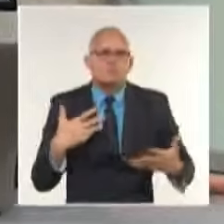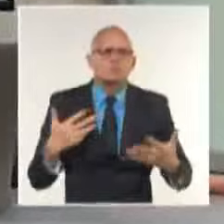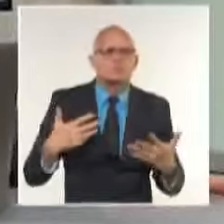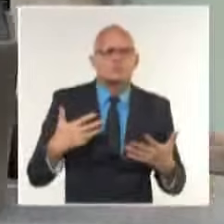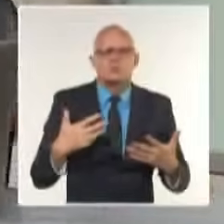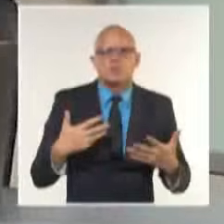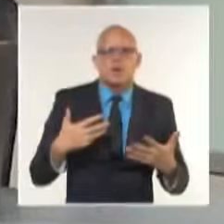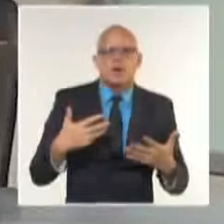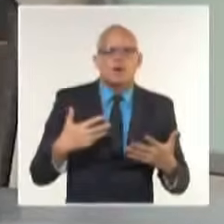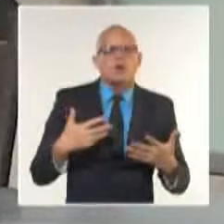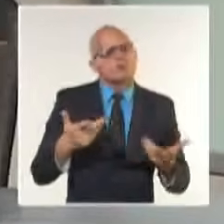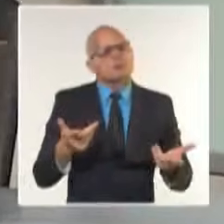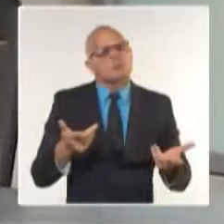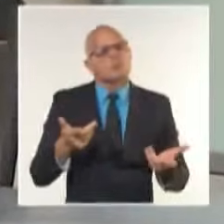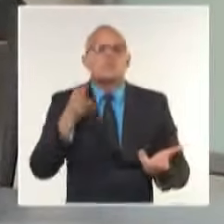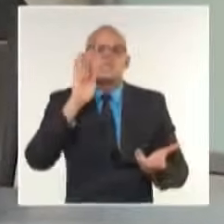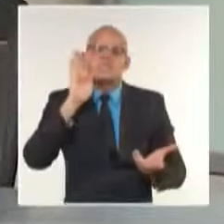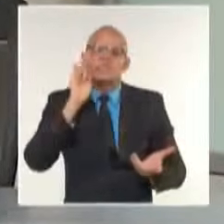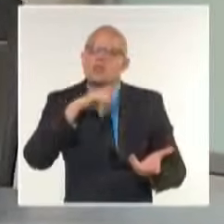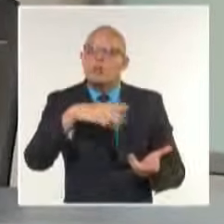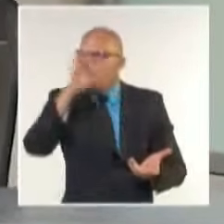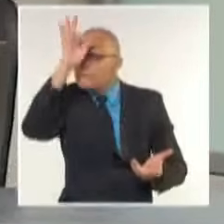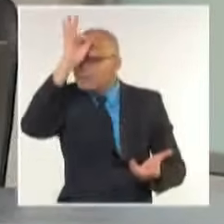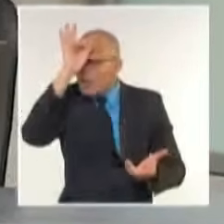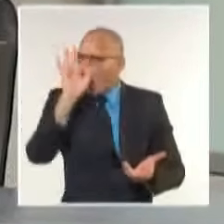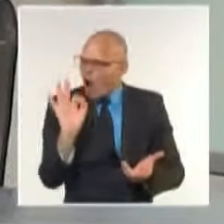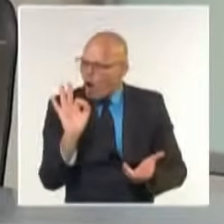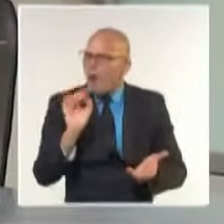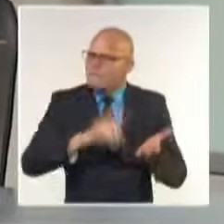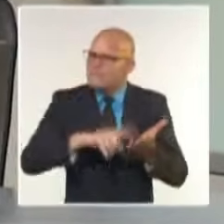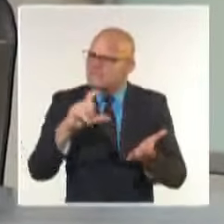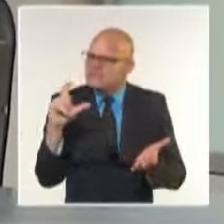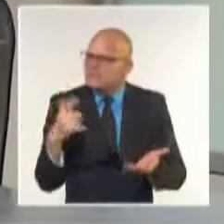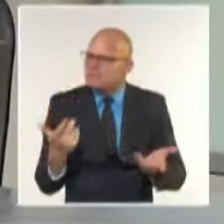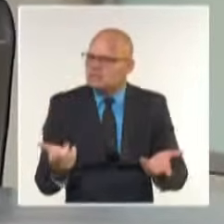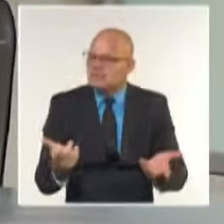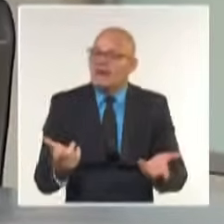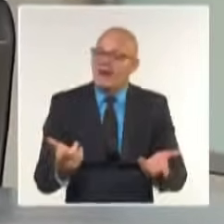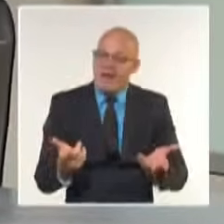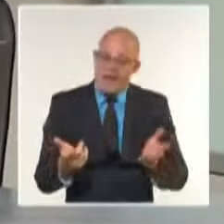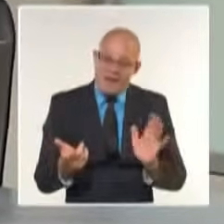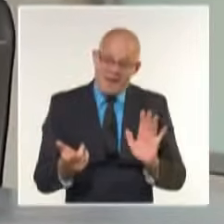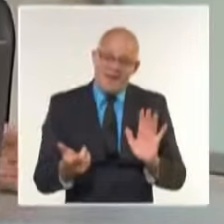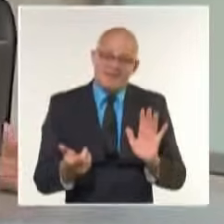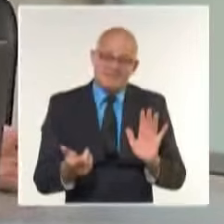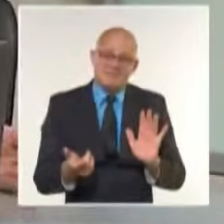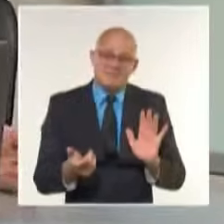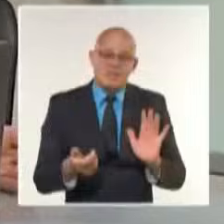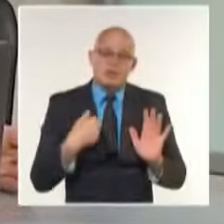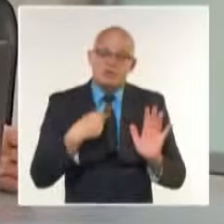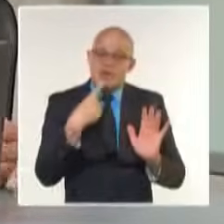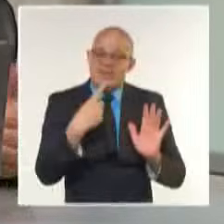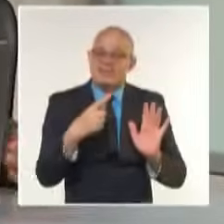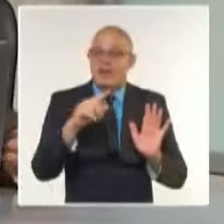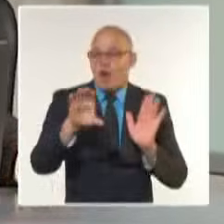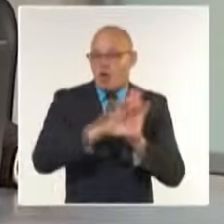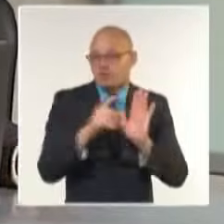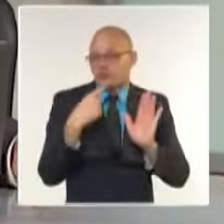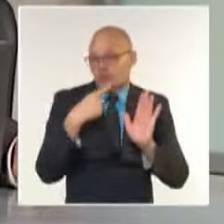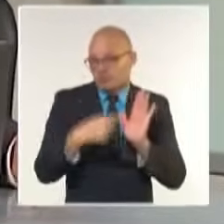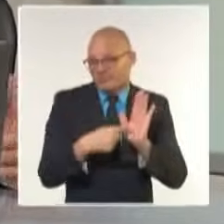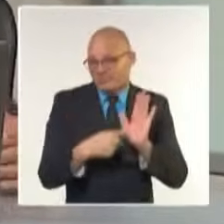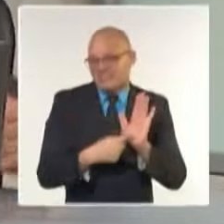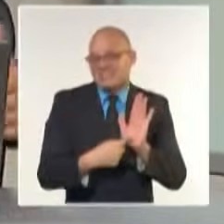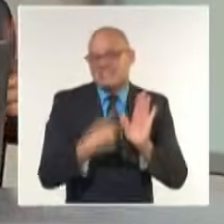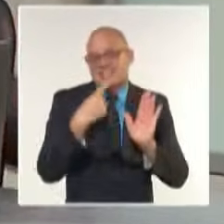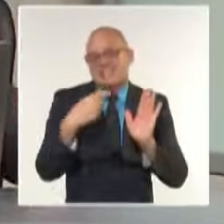No, me remitiría únicamente al artículo 5 de la Constitución, que no lo voy a mostrar hoy, pero lo hemos hecho en otras oportunidades. ¿Cuál es el